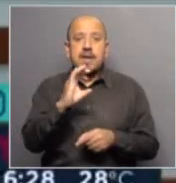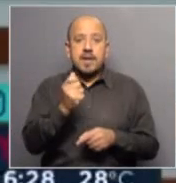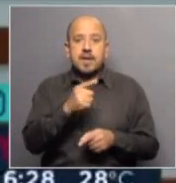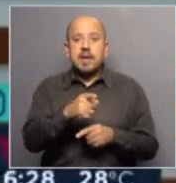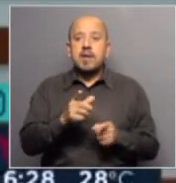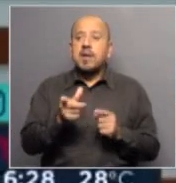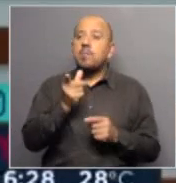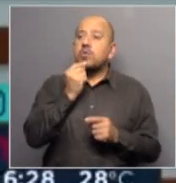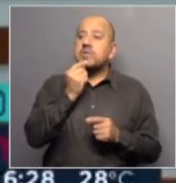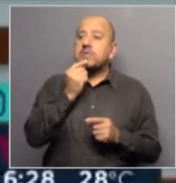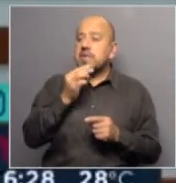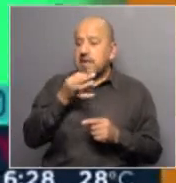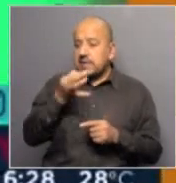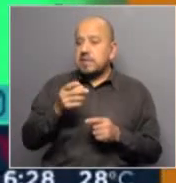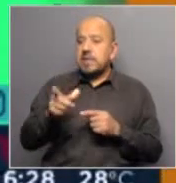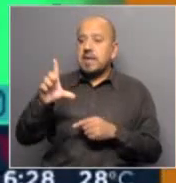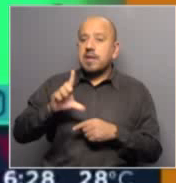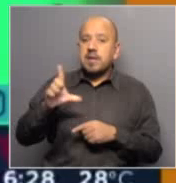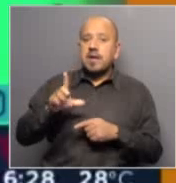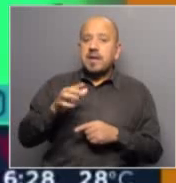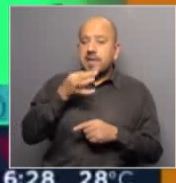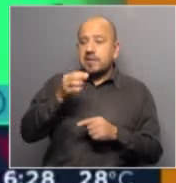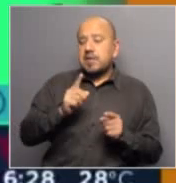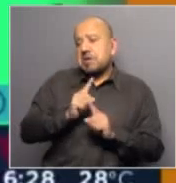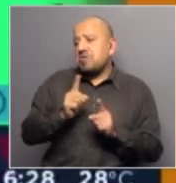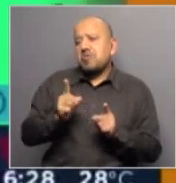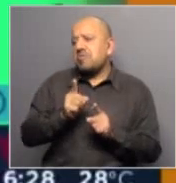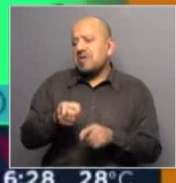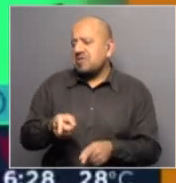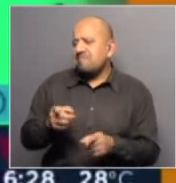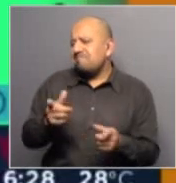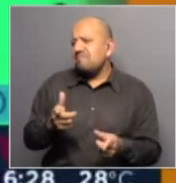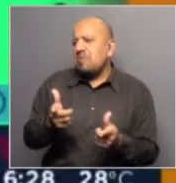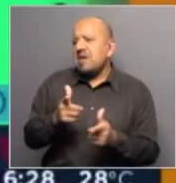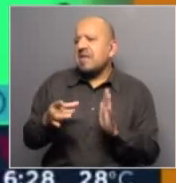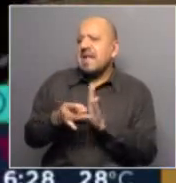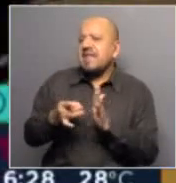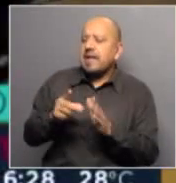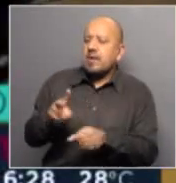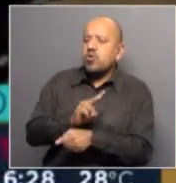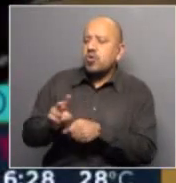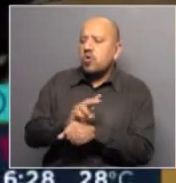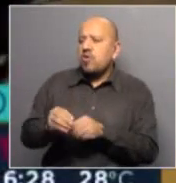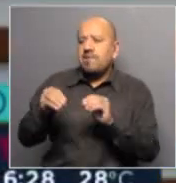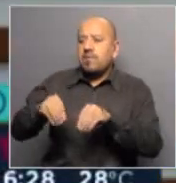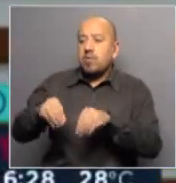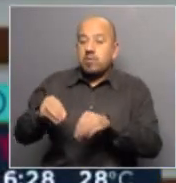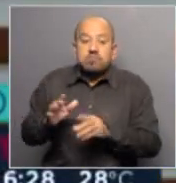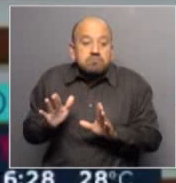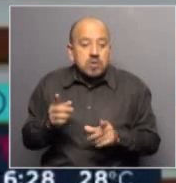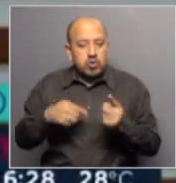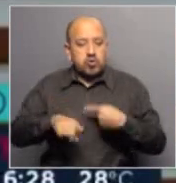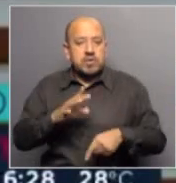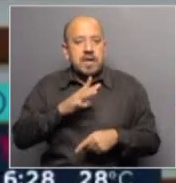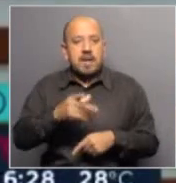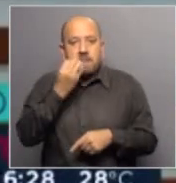tiene capacidad de control. En realidad no fue la rañada, la gente del IRCA. Bueno, pero tal vez haya que mejorar la capacidad de control del IRCA